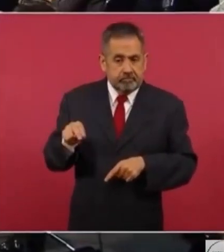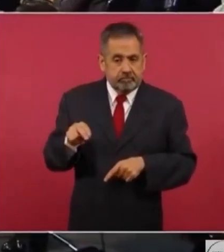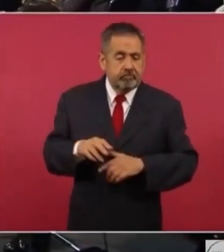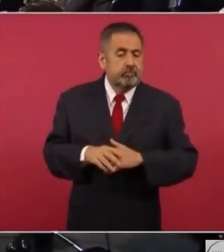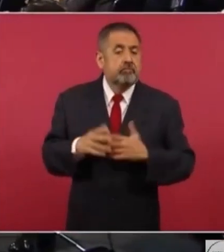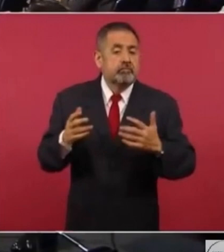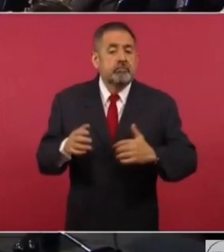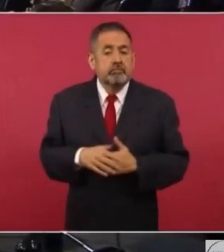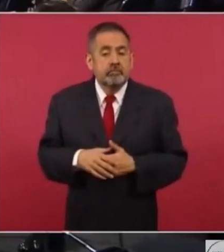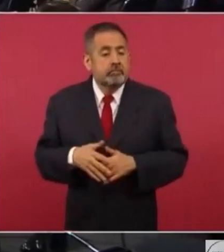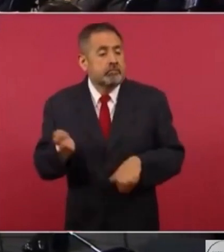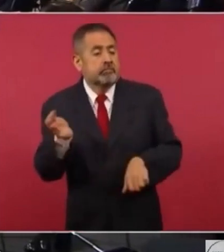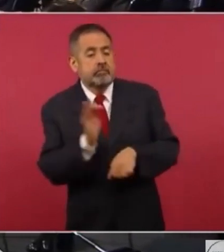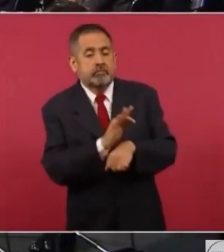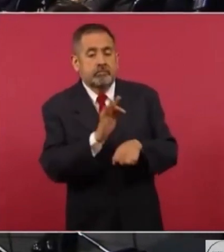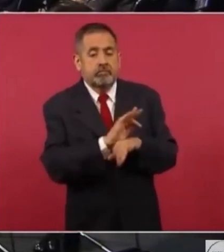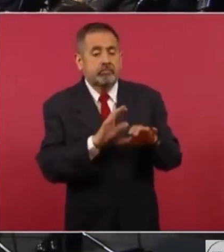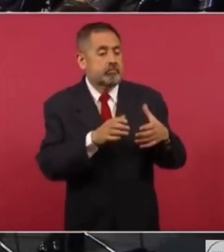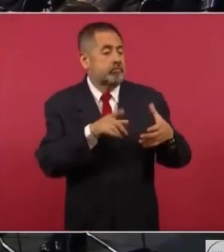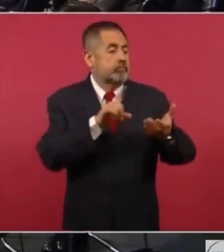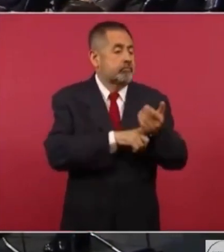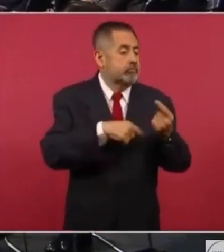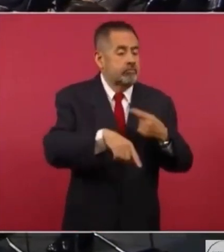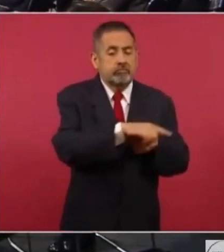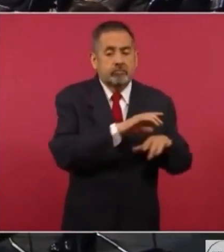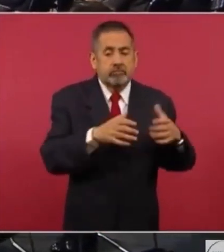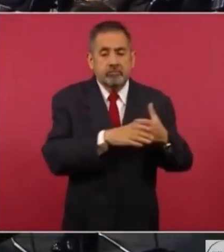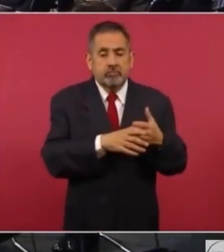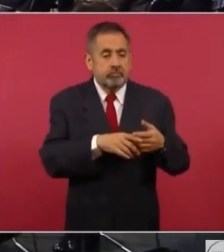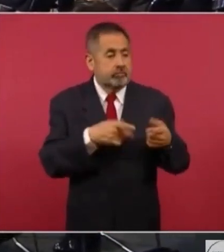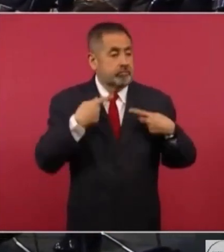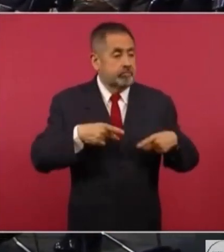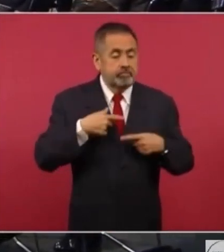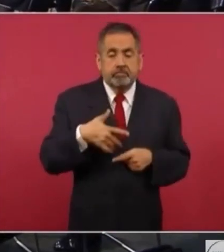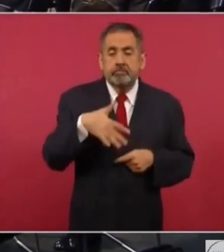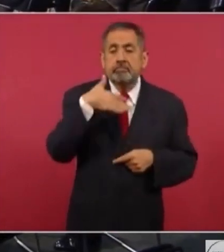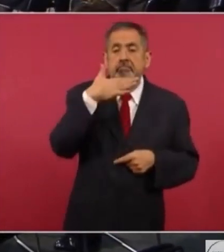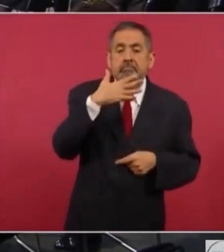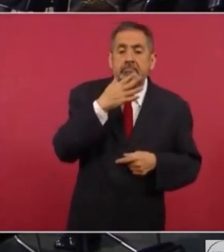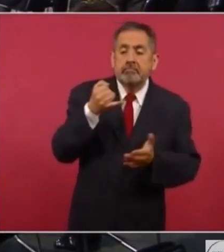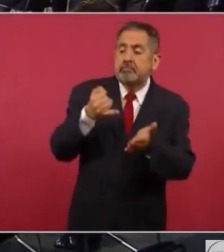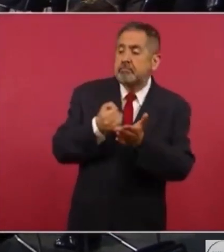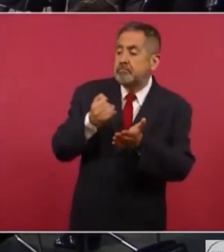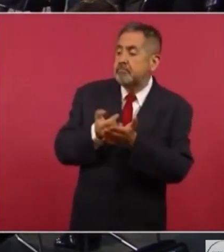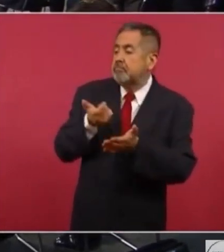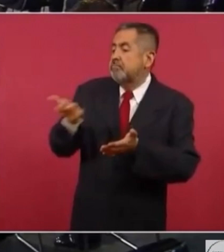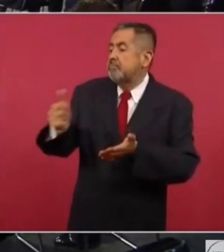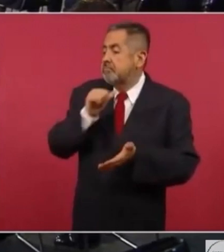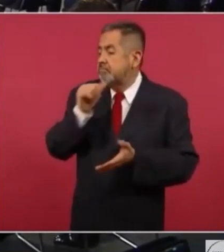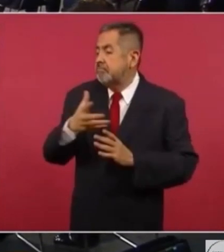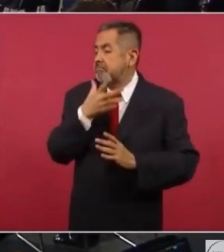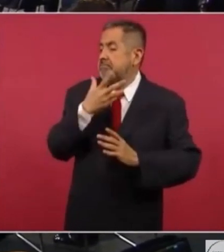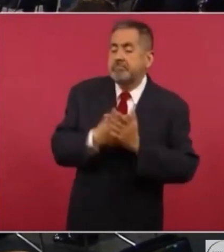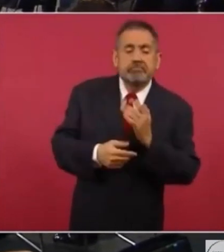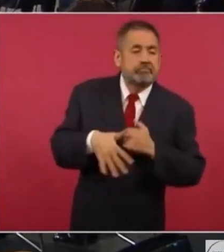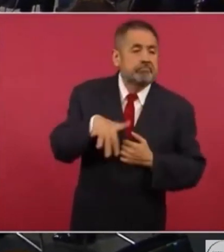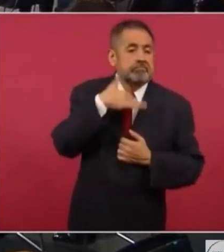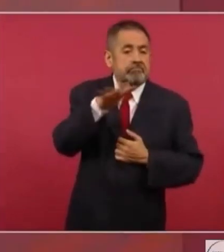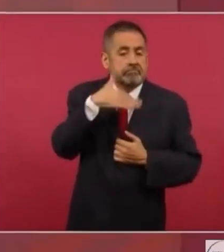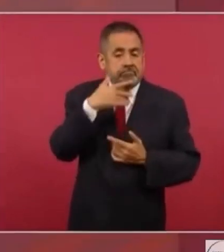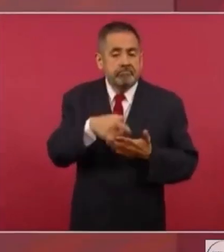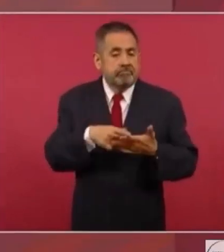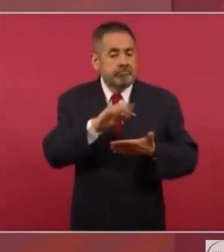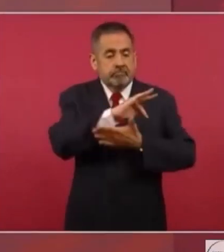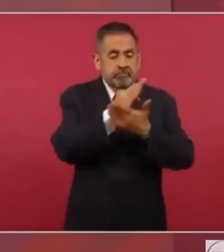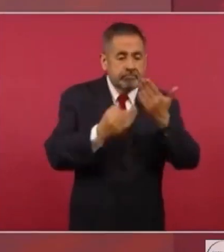de que se dio protección a defraudadores fiscales, a factureros, a